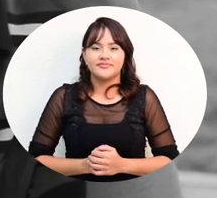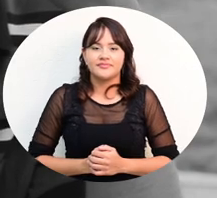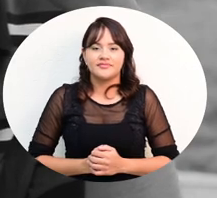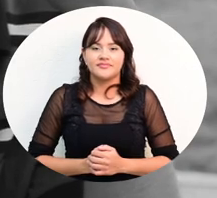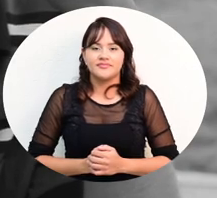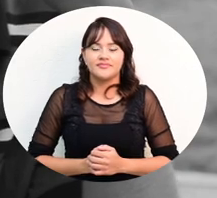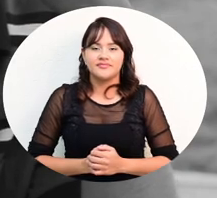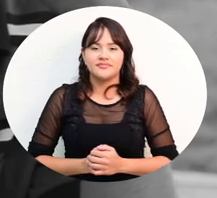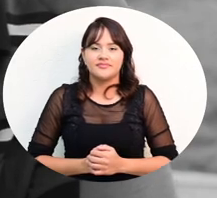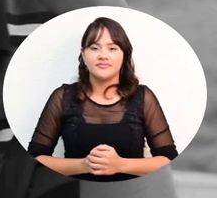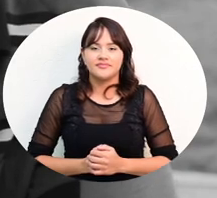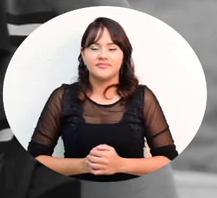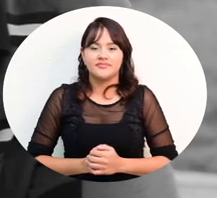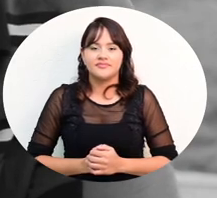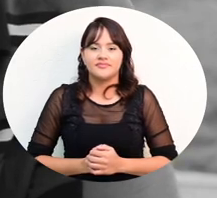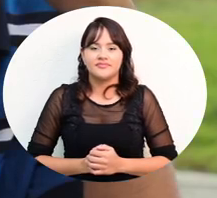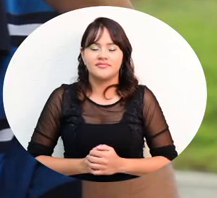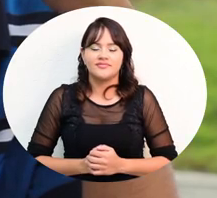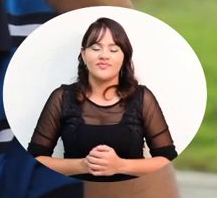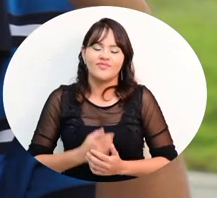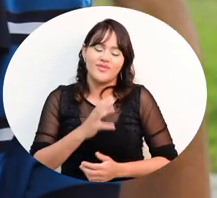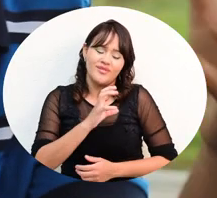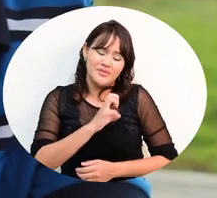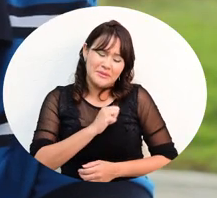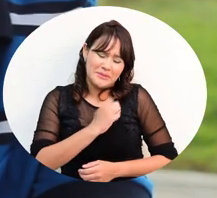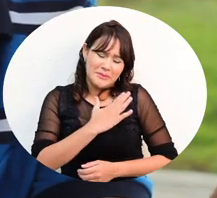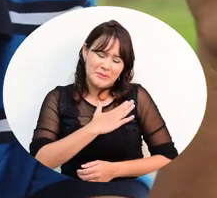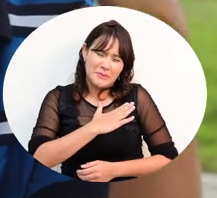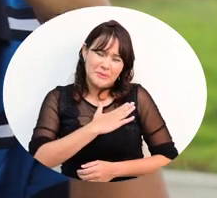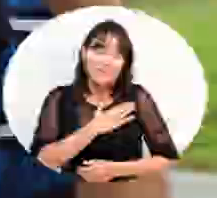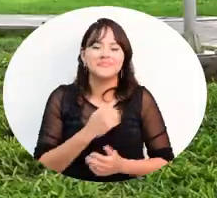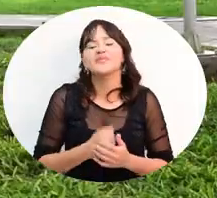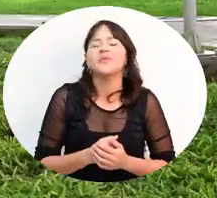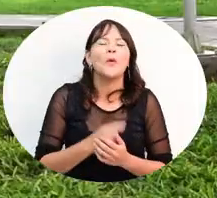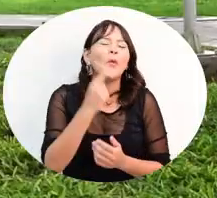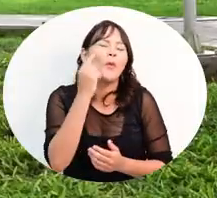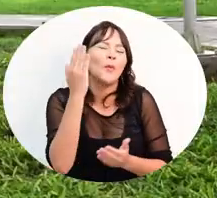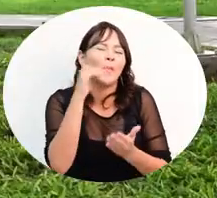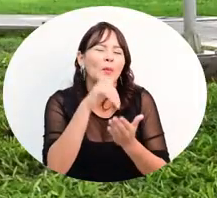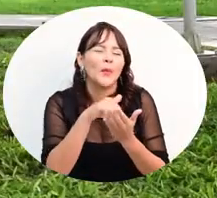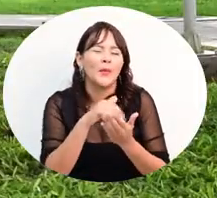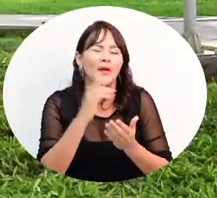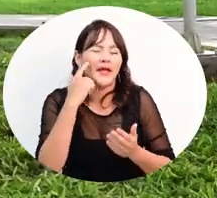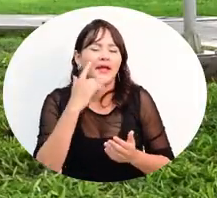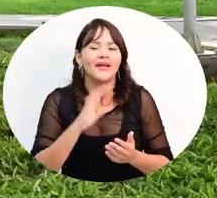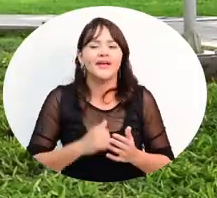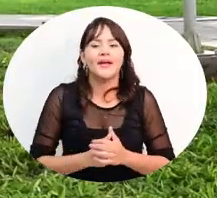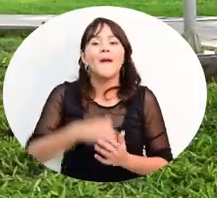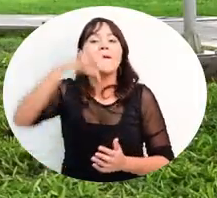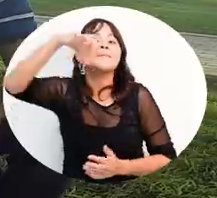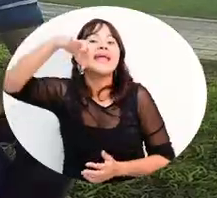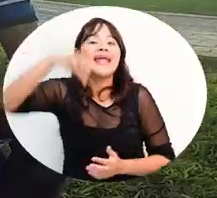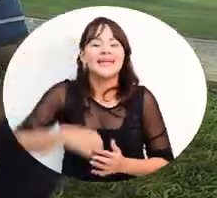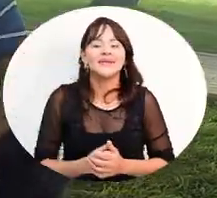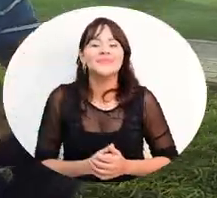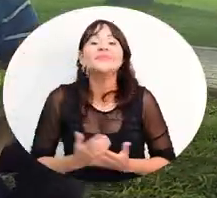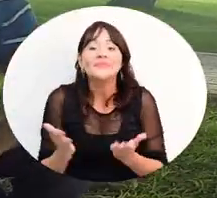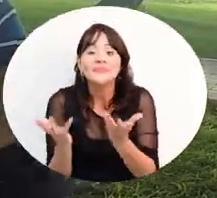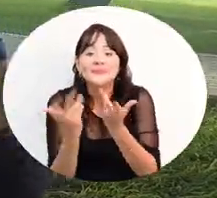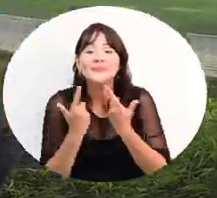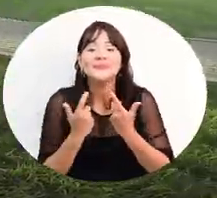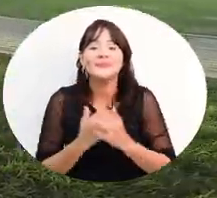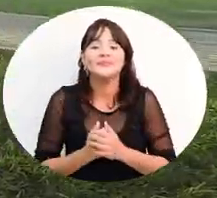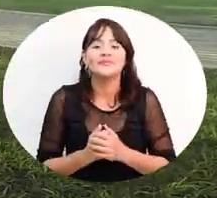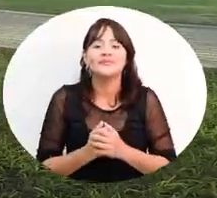I've come to talk with you again. Lo siento mucho. Una más. La letra es la P.